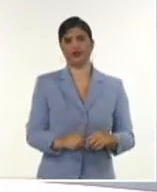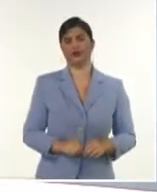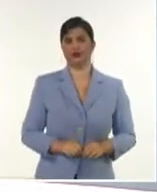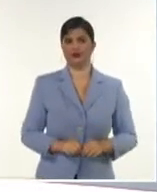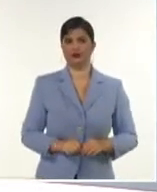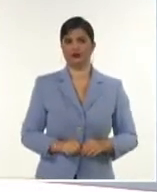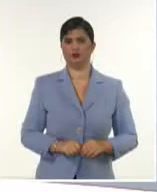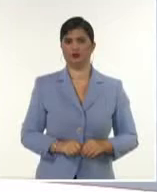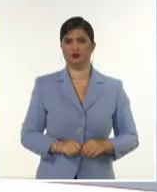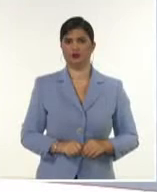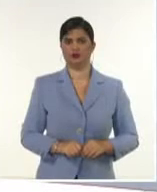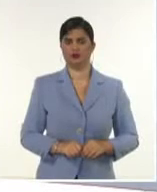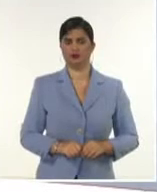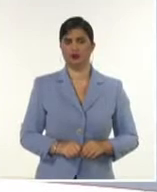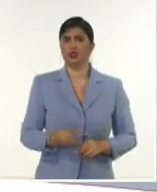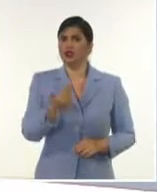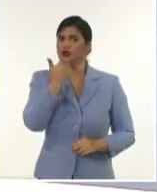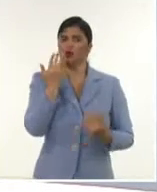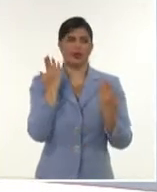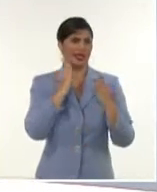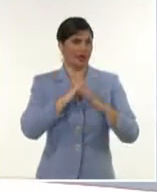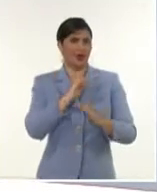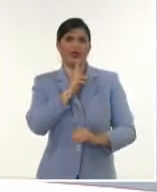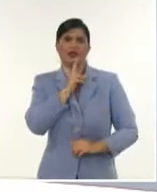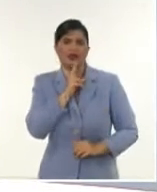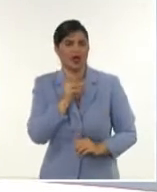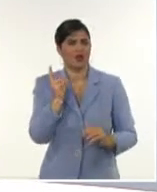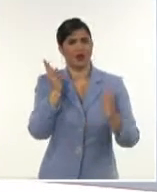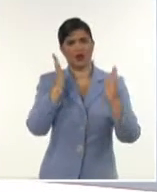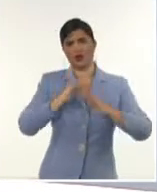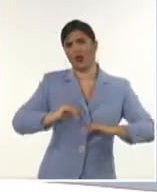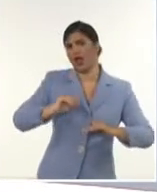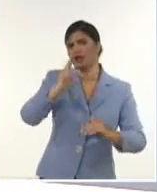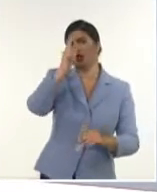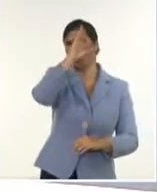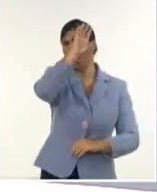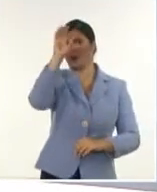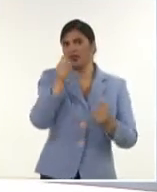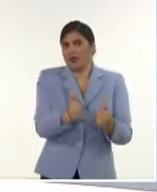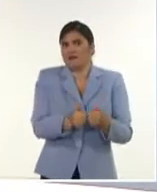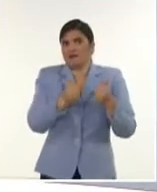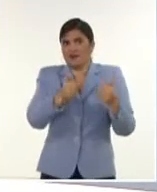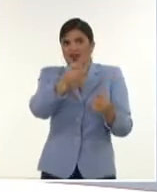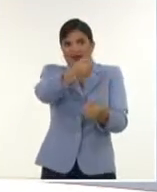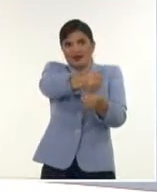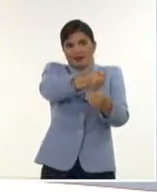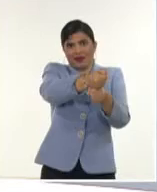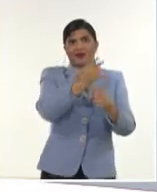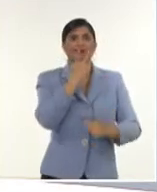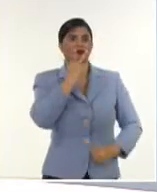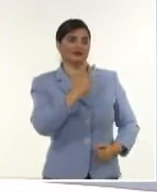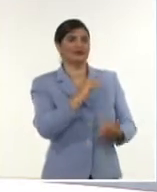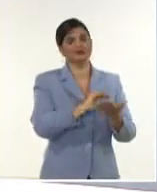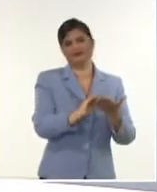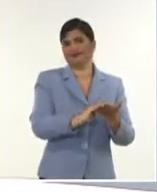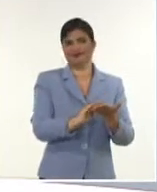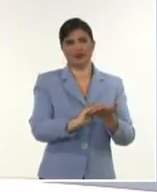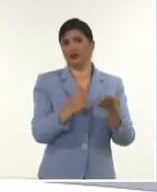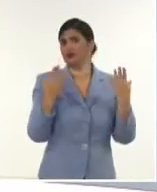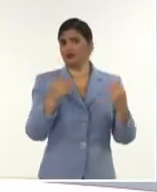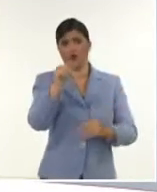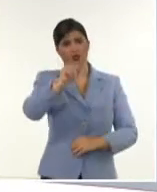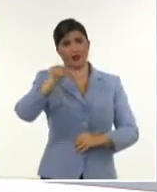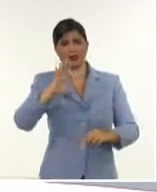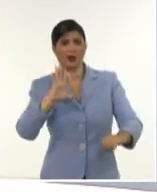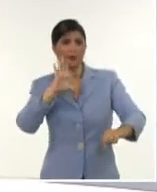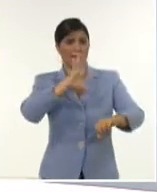se ve emplazado a responder ante un crimen que no puede ser desdeñado, como ha sido el caso de los trabajadores humanitarios asesinados. No es lo